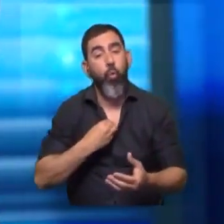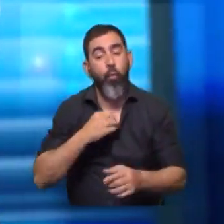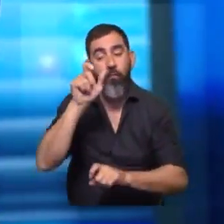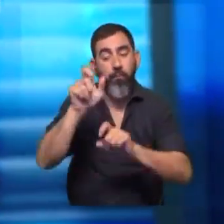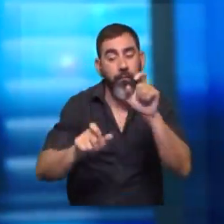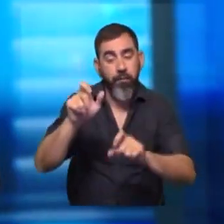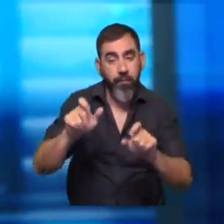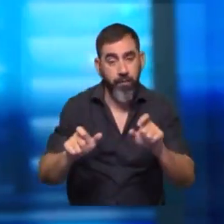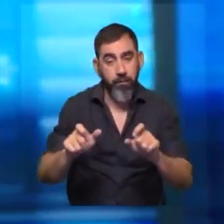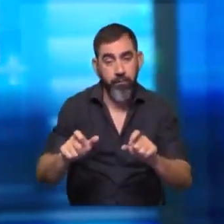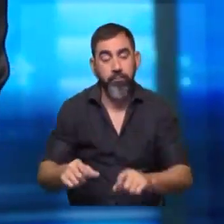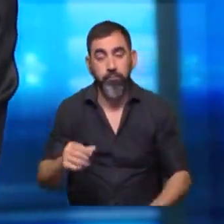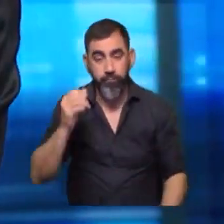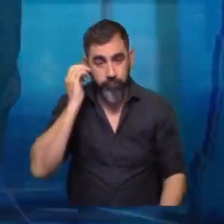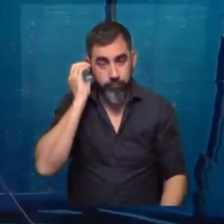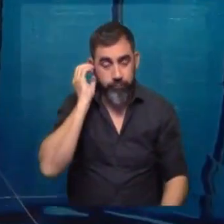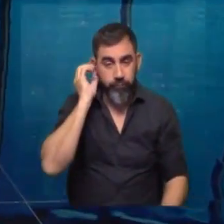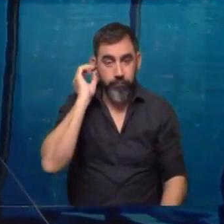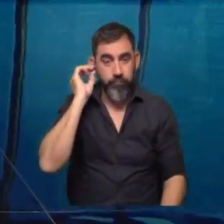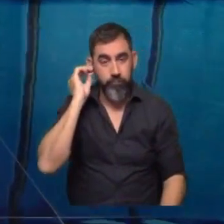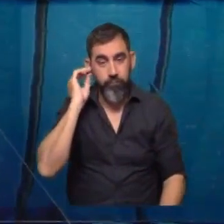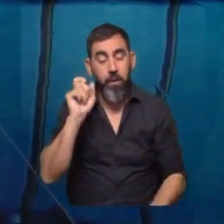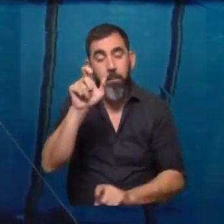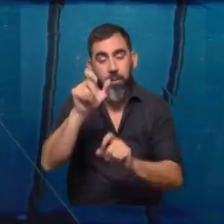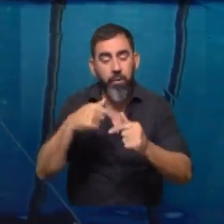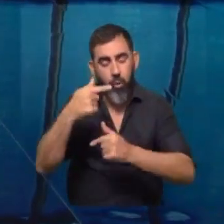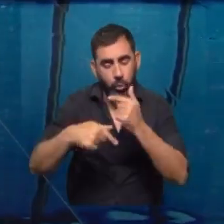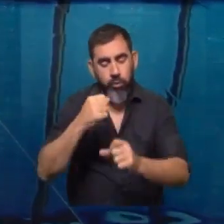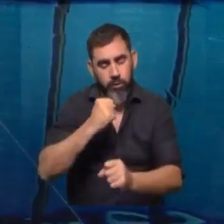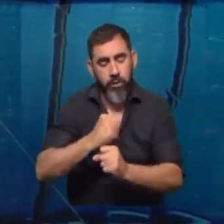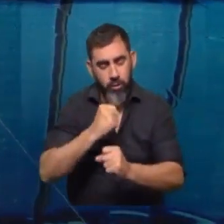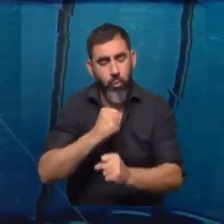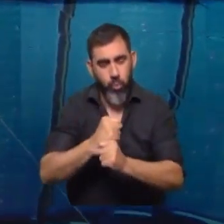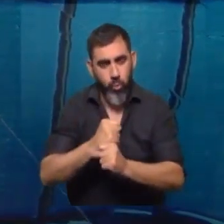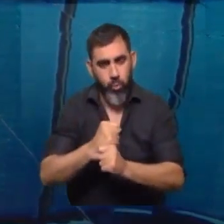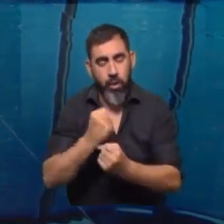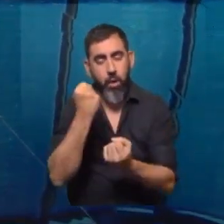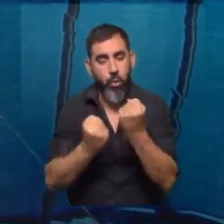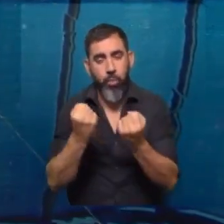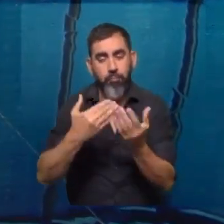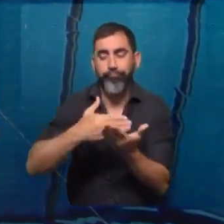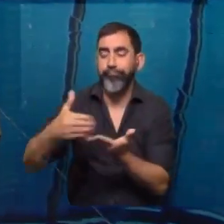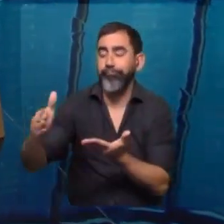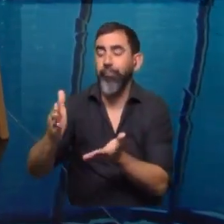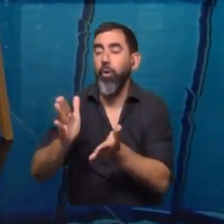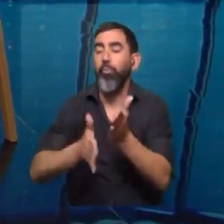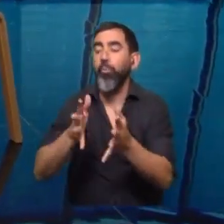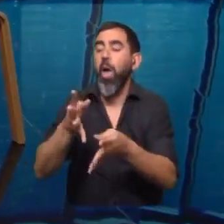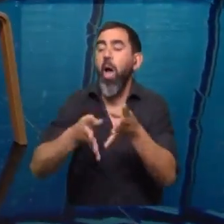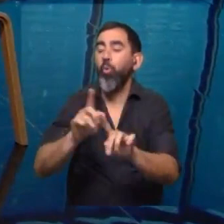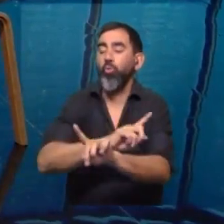personas, finalmente. Tú tienes la confianza. Entonces, las personas van a seguir estando en el loop, van a seguir estando en la economía, no las van a desplazar, esto no va a ser